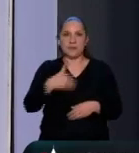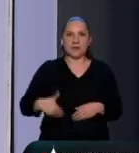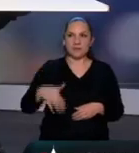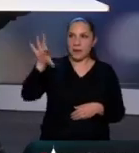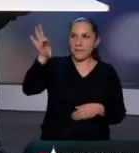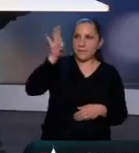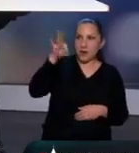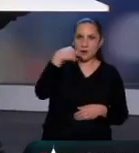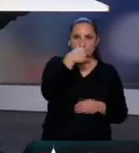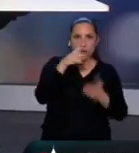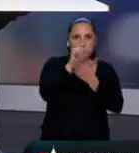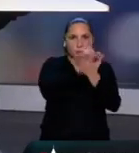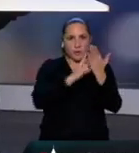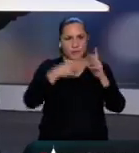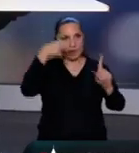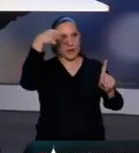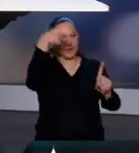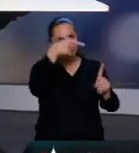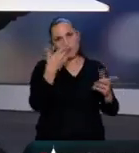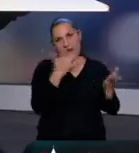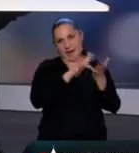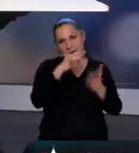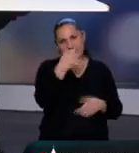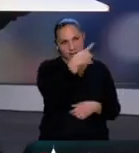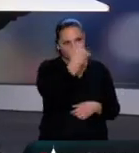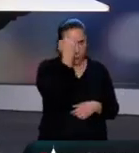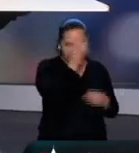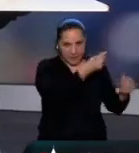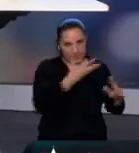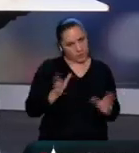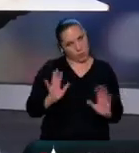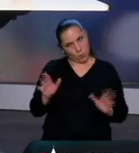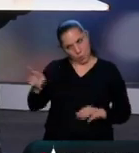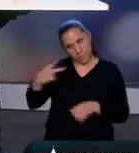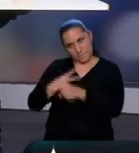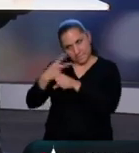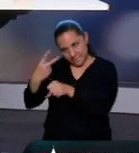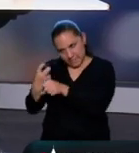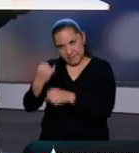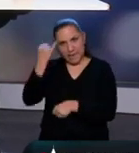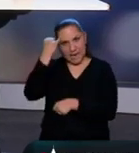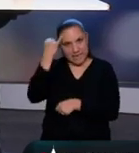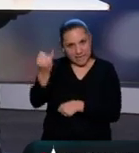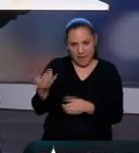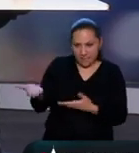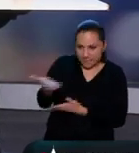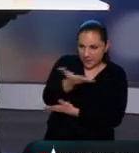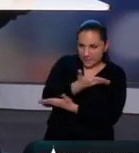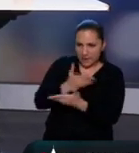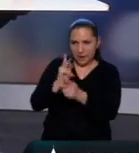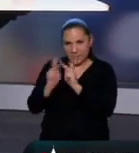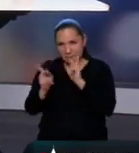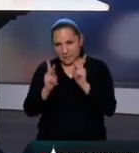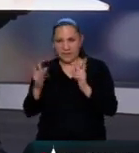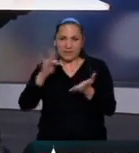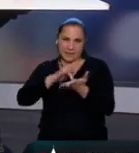darte la vuelta acá con nosotros. Gracias por dejarme tirar un par de ideas, compartirlas con ustedes, que veo su programa, hacen una muy buena